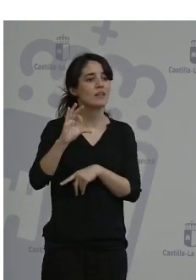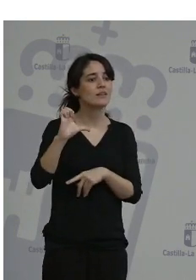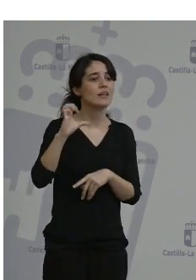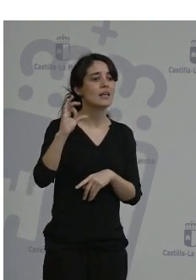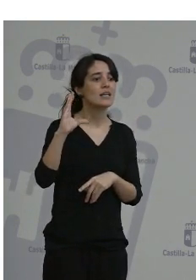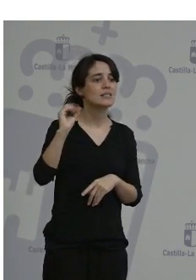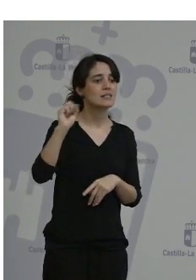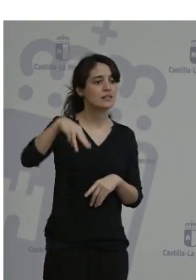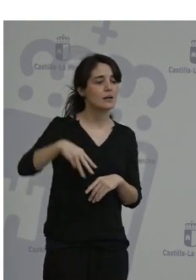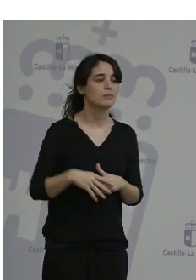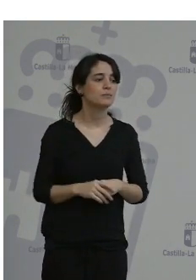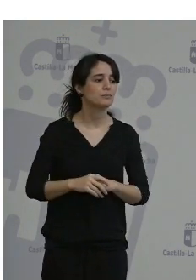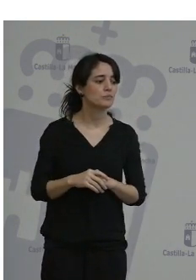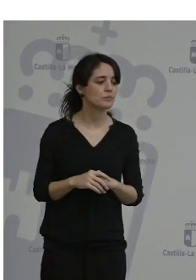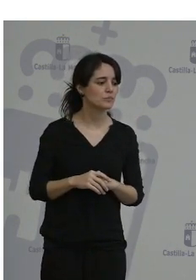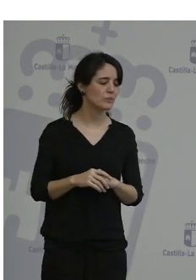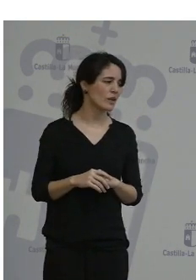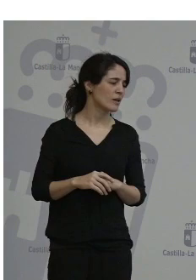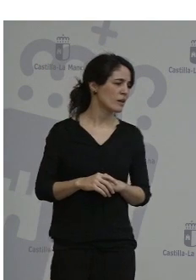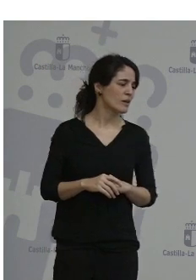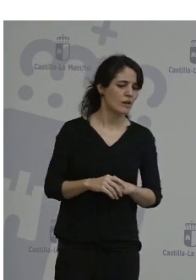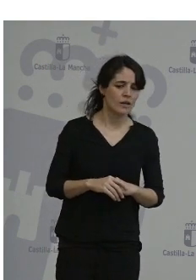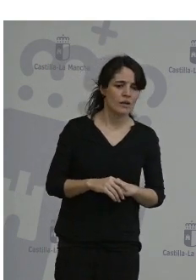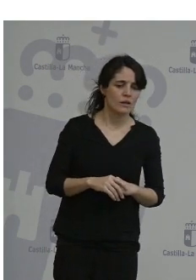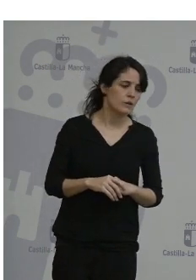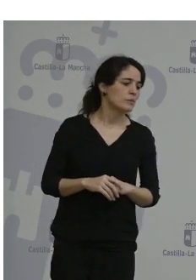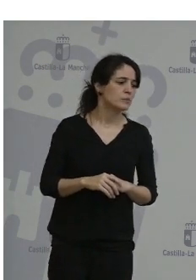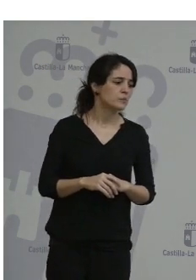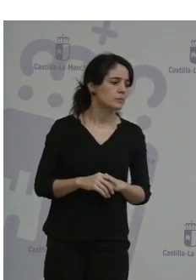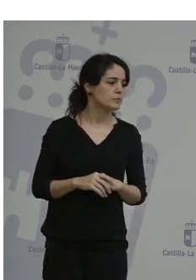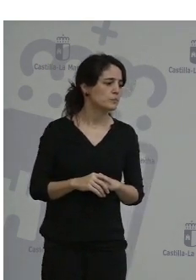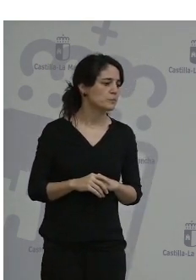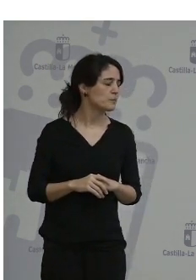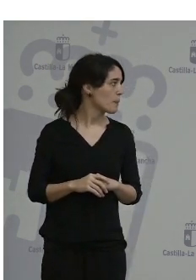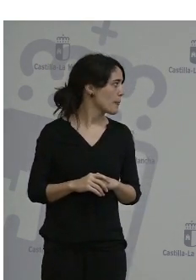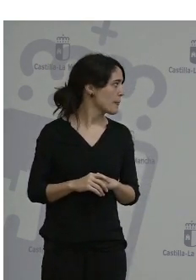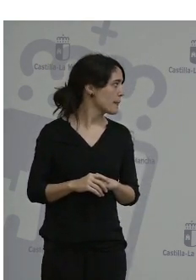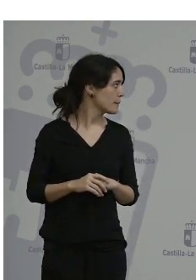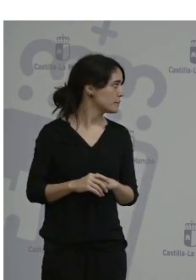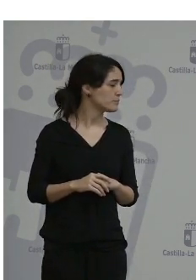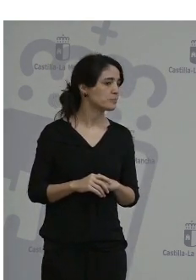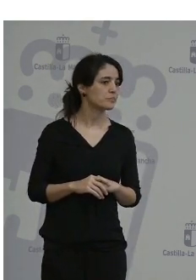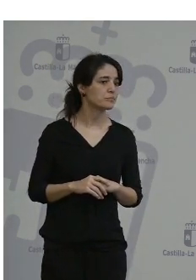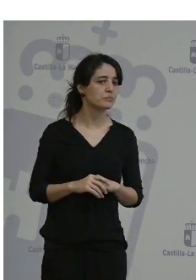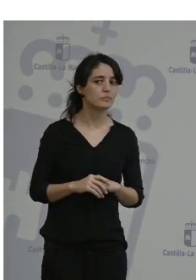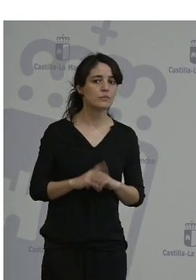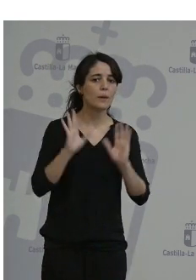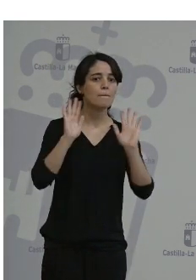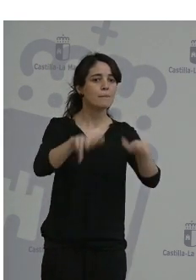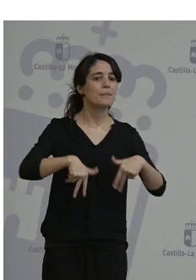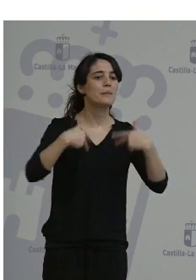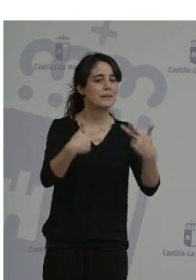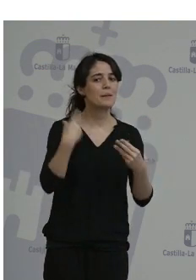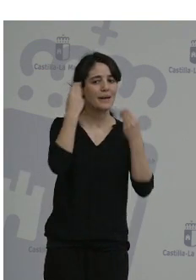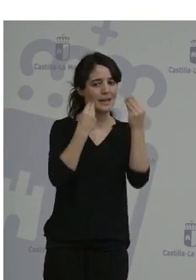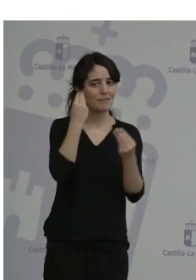Tomás Mañas, que creo que es conocido de casi toda la sala. Bienvenido, Tomás. Pero permitidme esta pequeña reflexión,